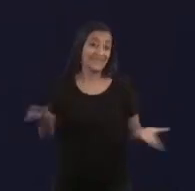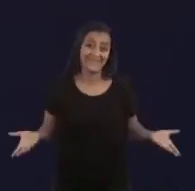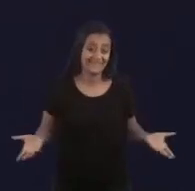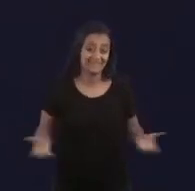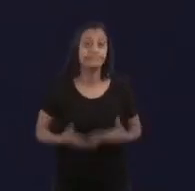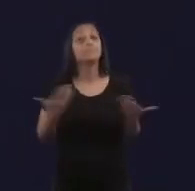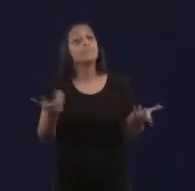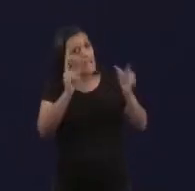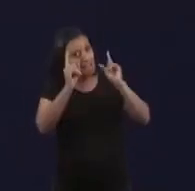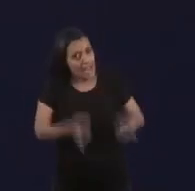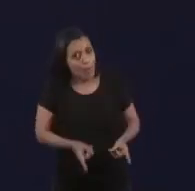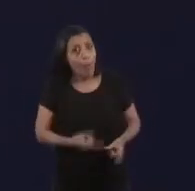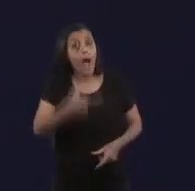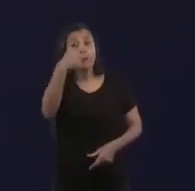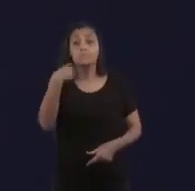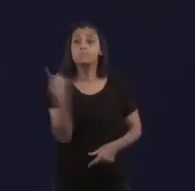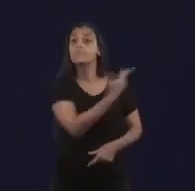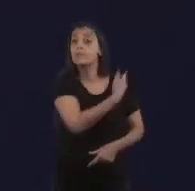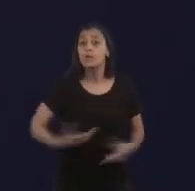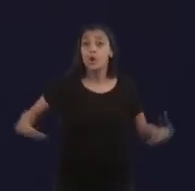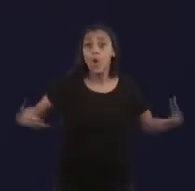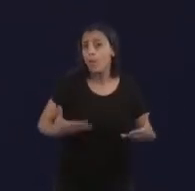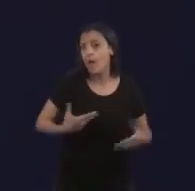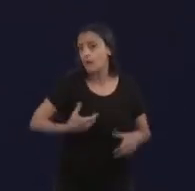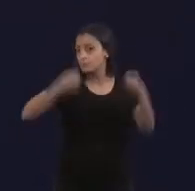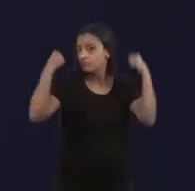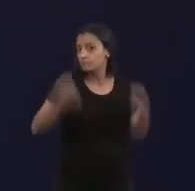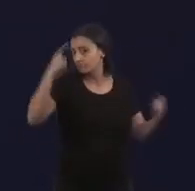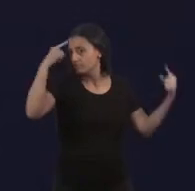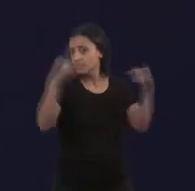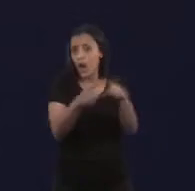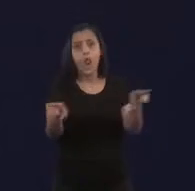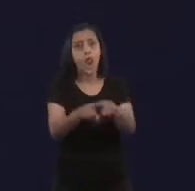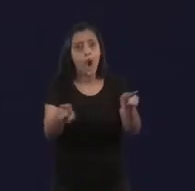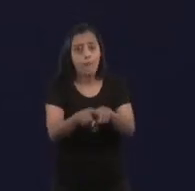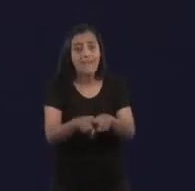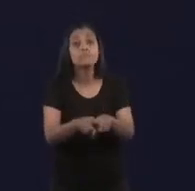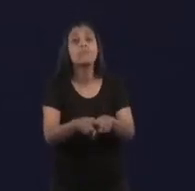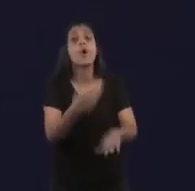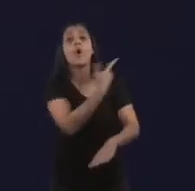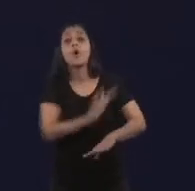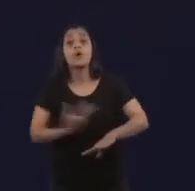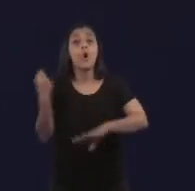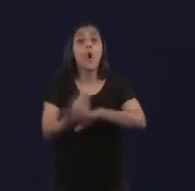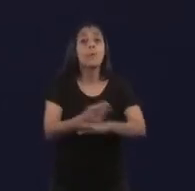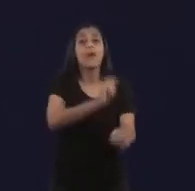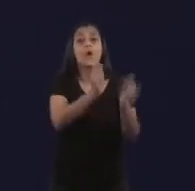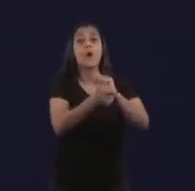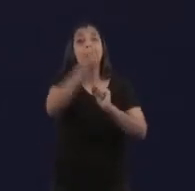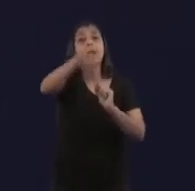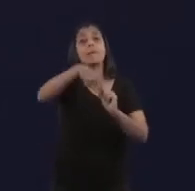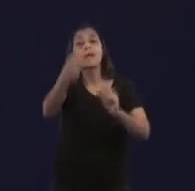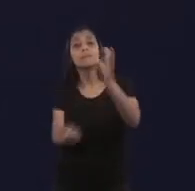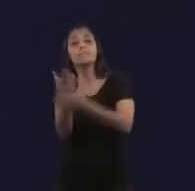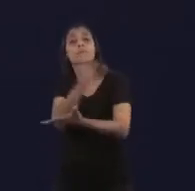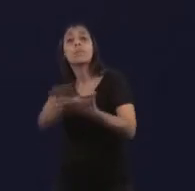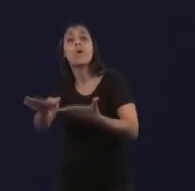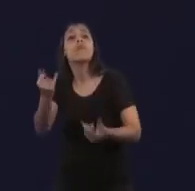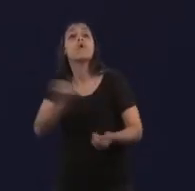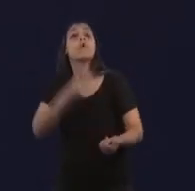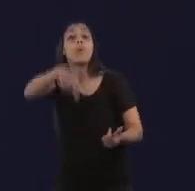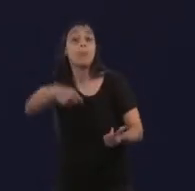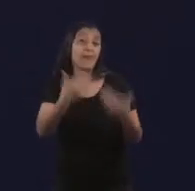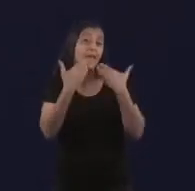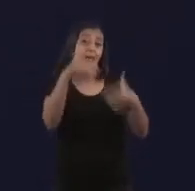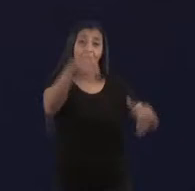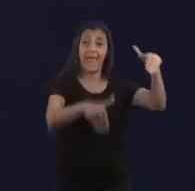maneras, la posición es la misma. Los gobiernos se cambian en las urnas. No hay otra manera de cambiar un gobierno.